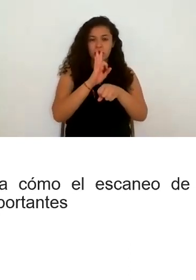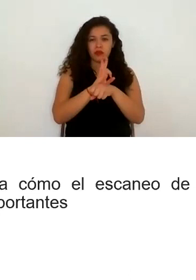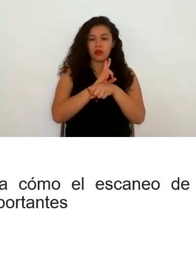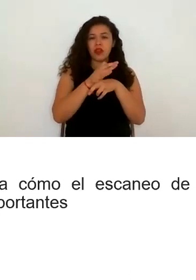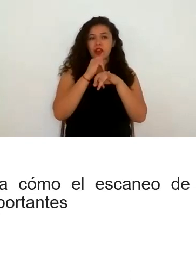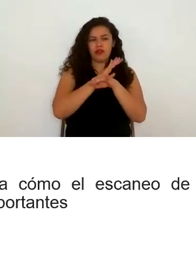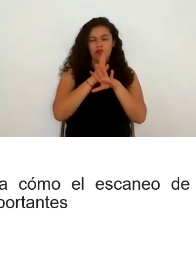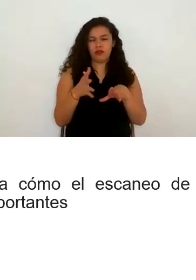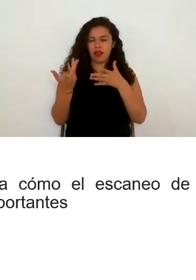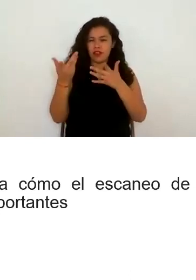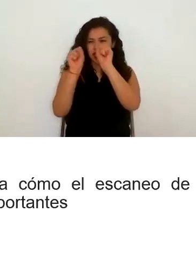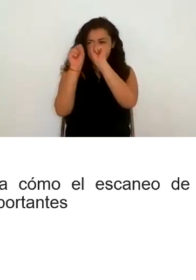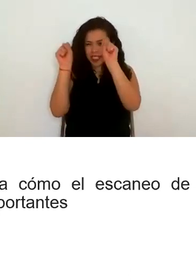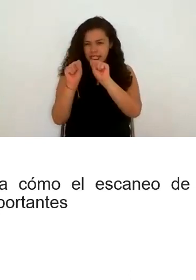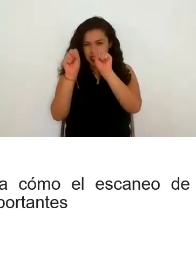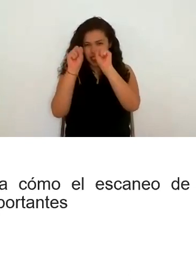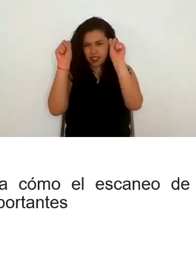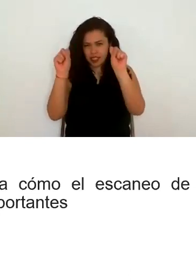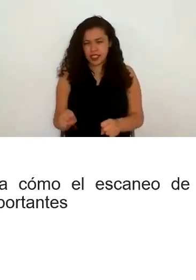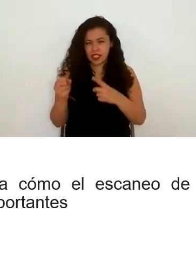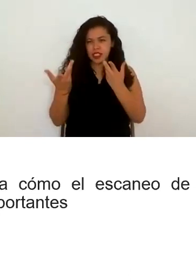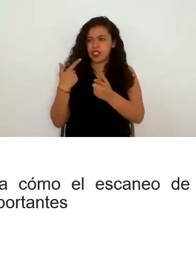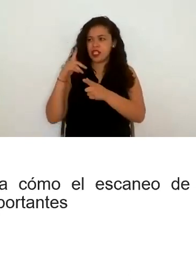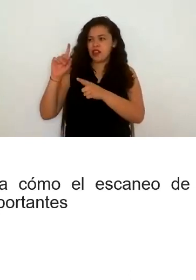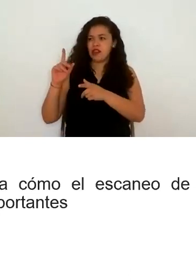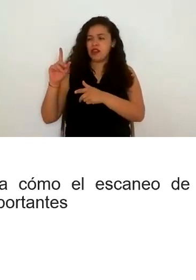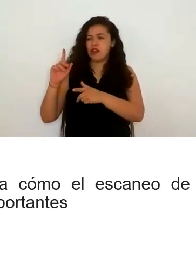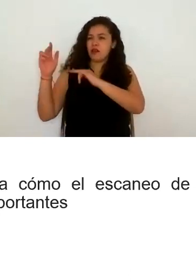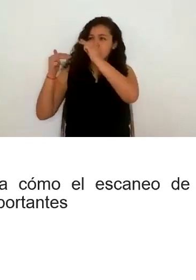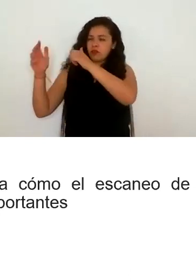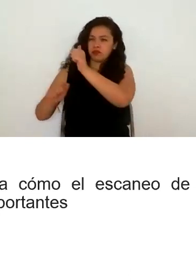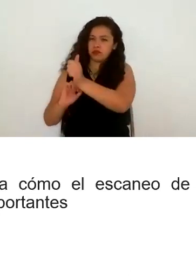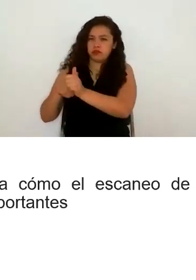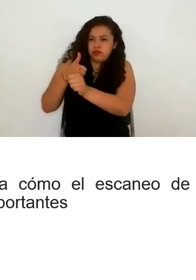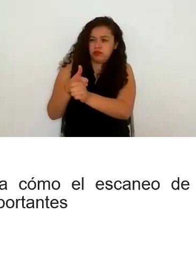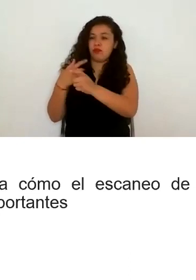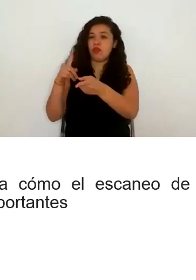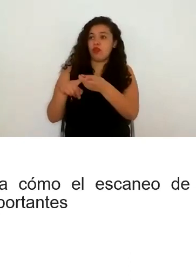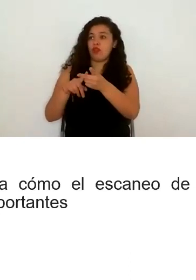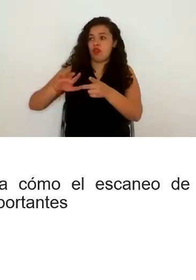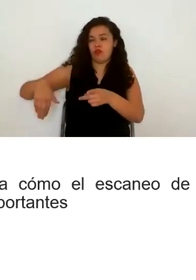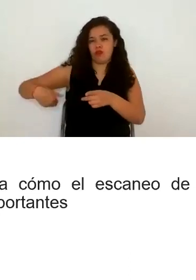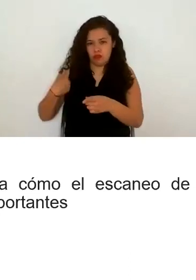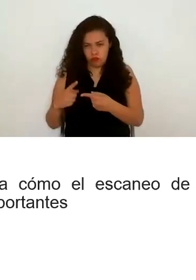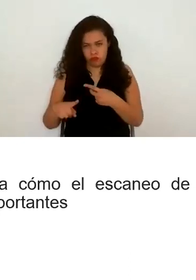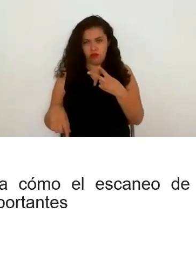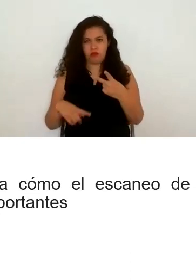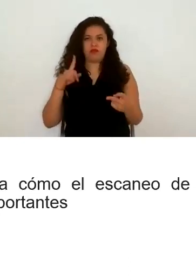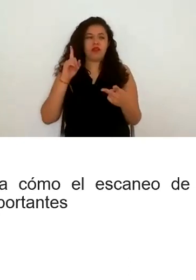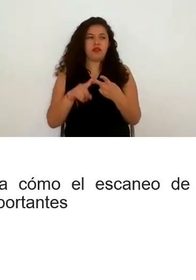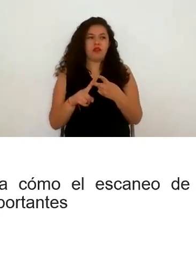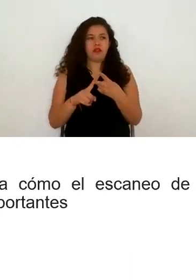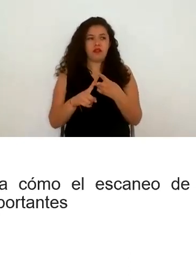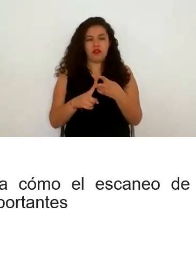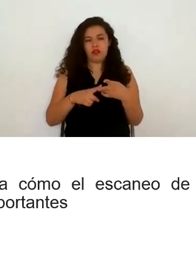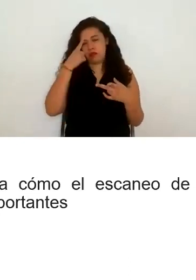metadatos, ¿no? Que esté debidamente respaldado en un servidor, en qué servidor va a estar respaldado, quién podrá consultar, qué pasa